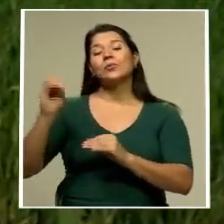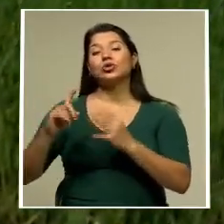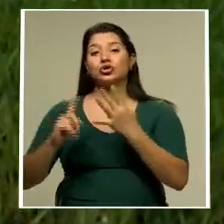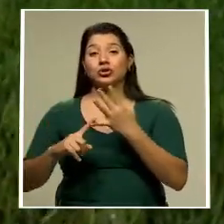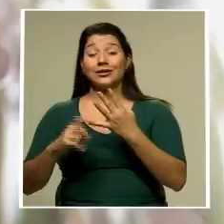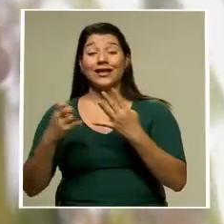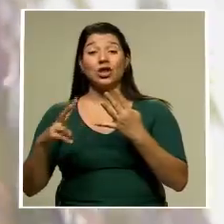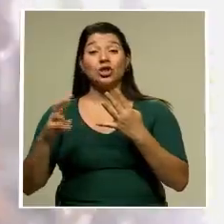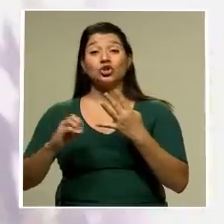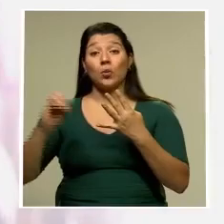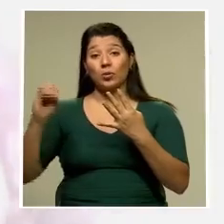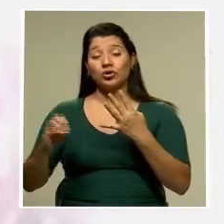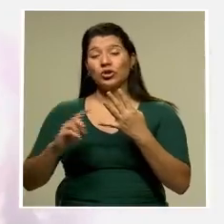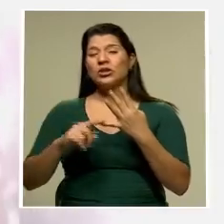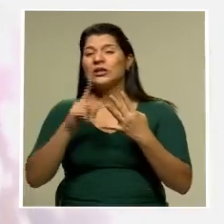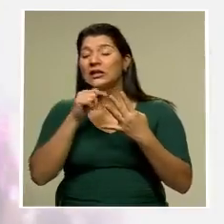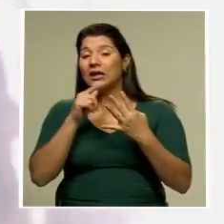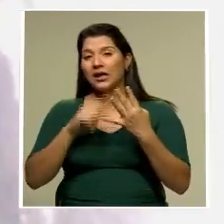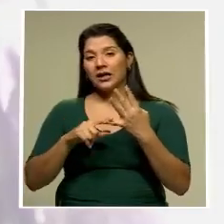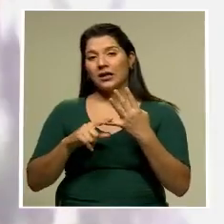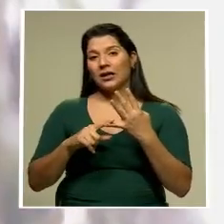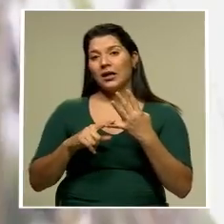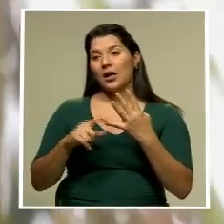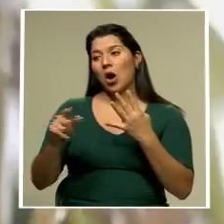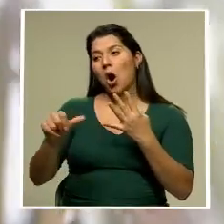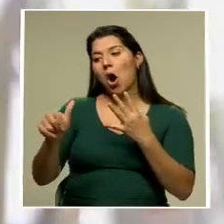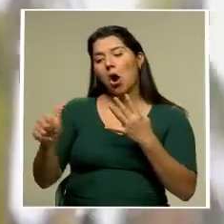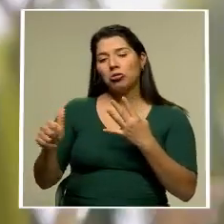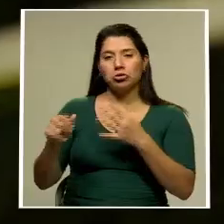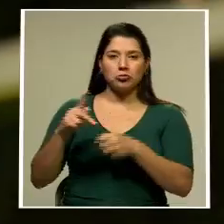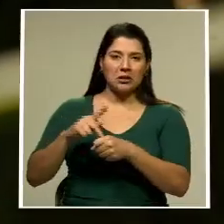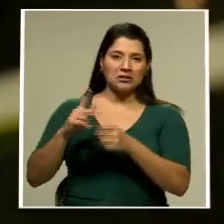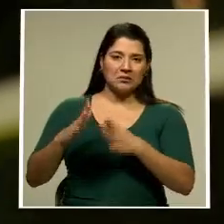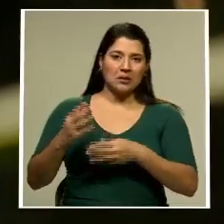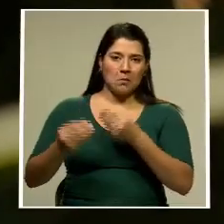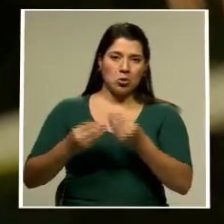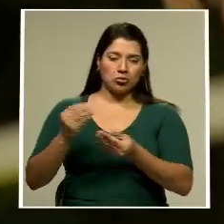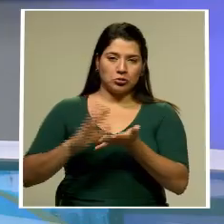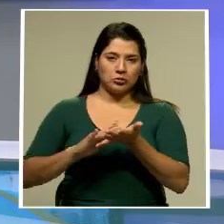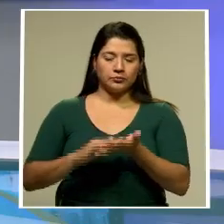el 12% restante se reparte entre otros actores.